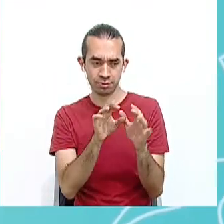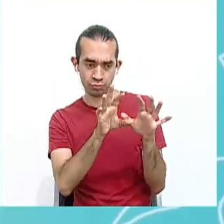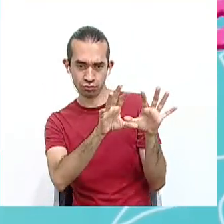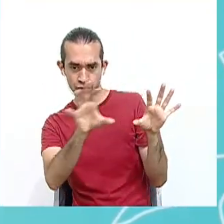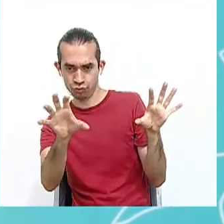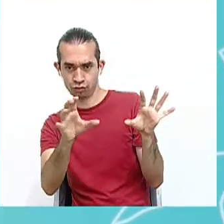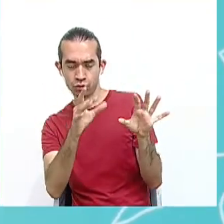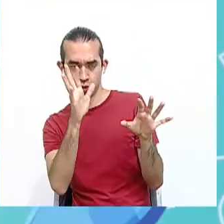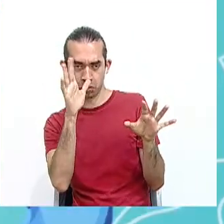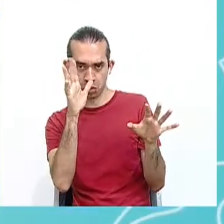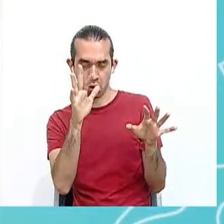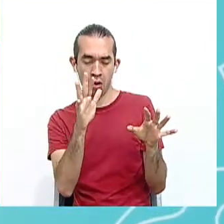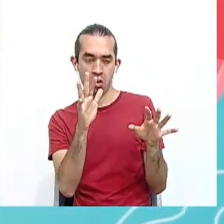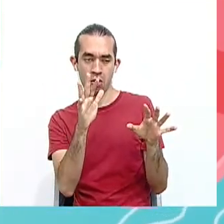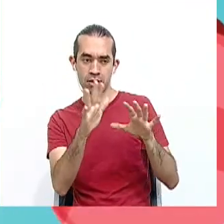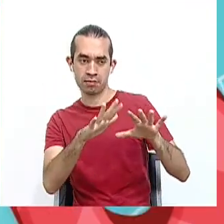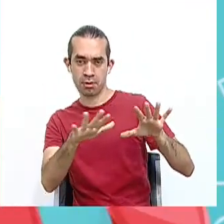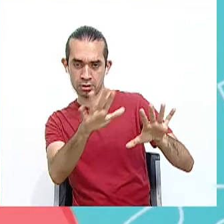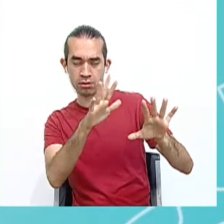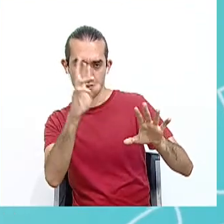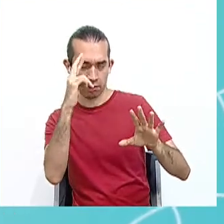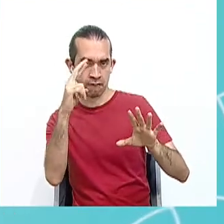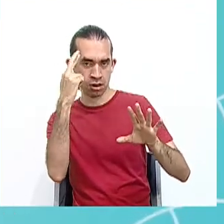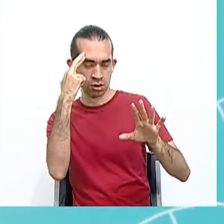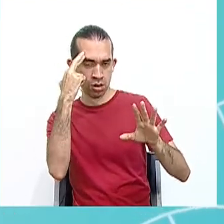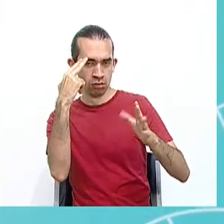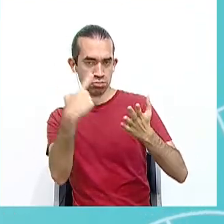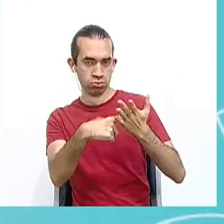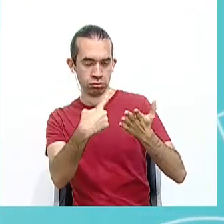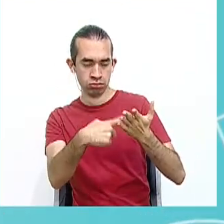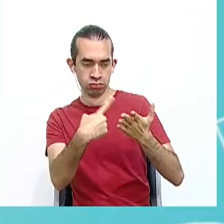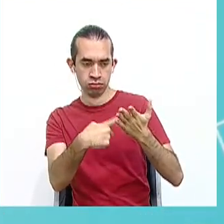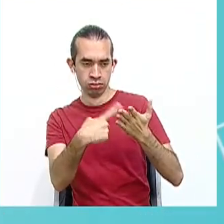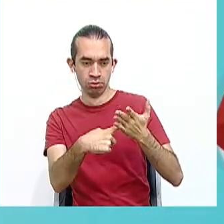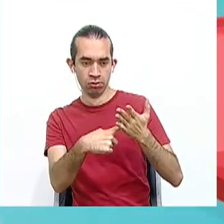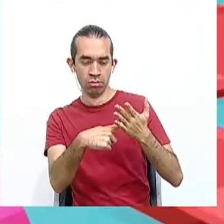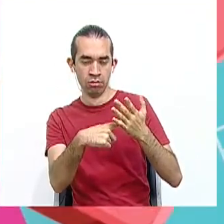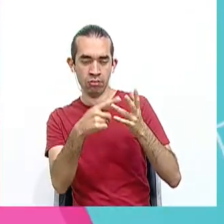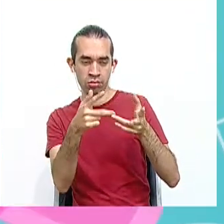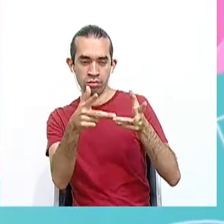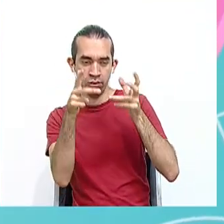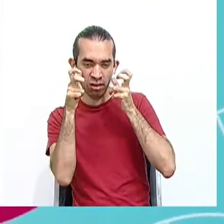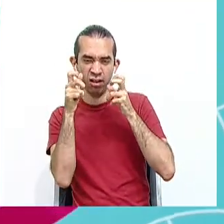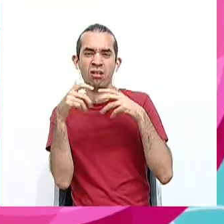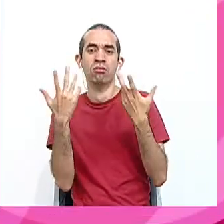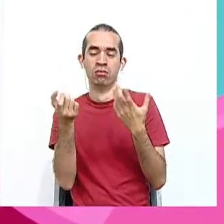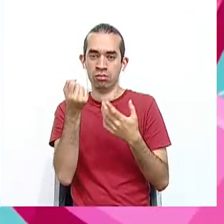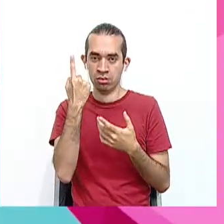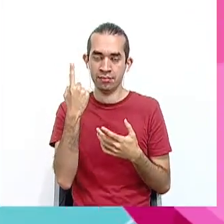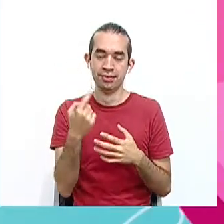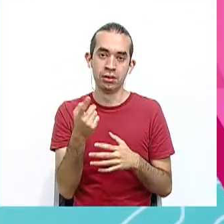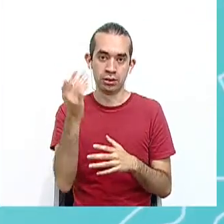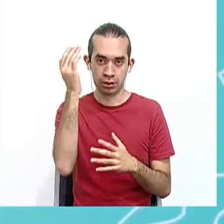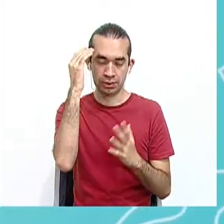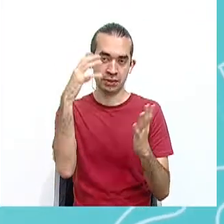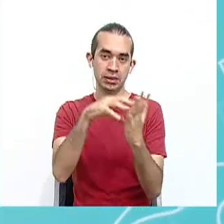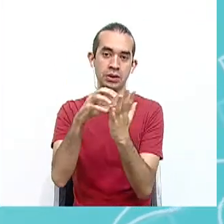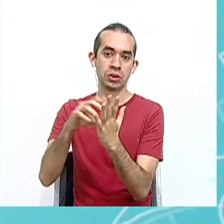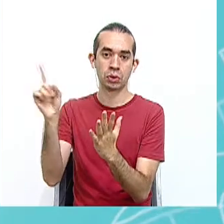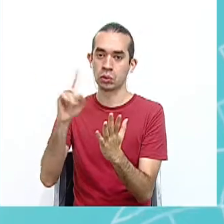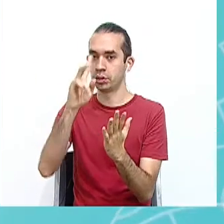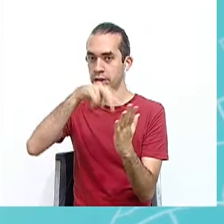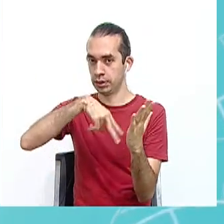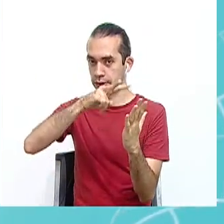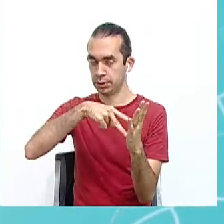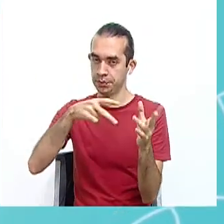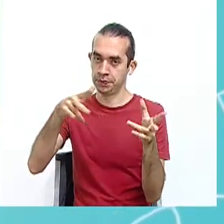humor, sino ese espacio de reflexión, de crítica, que podemos extraer de estos textos no literarios. Hoy